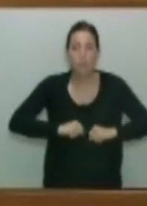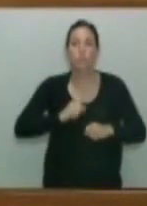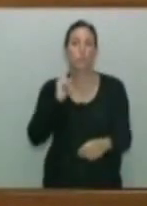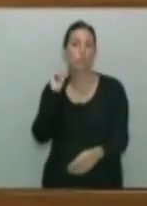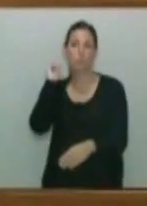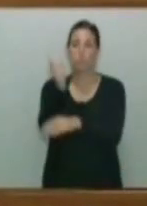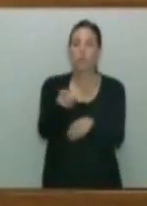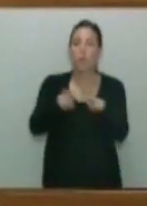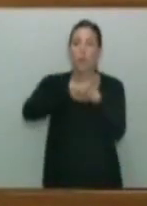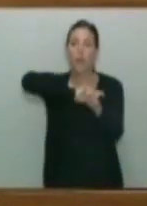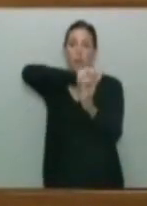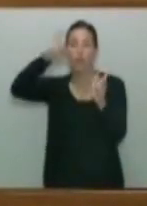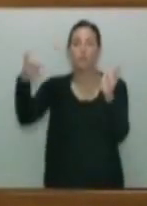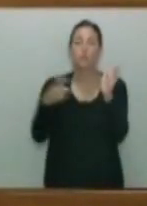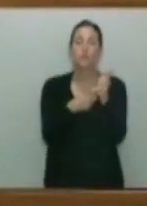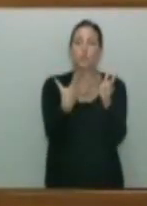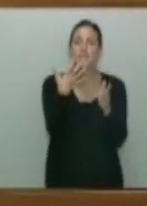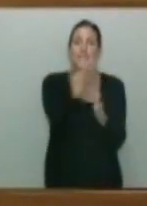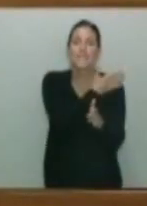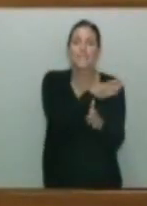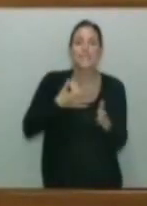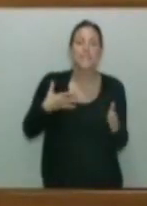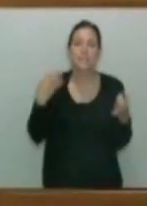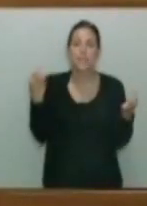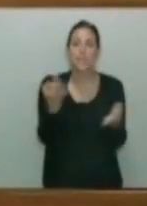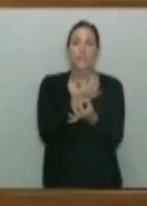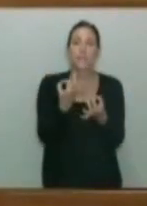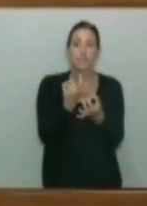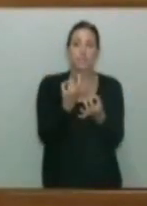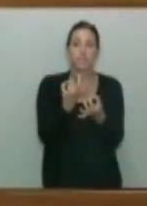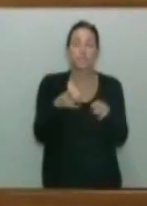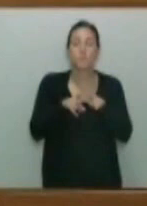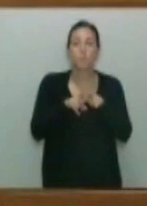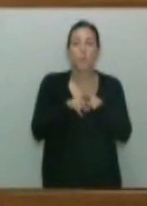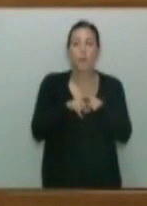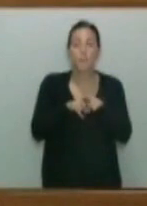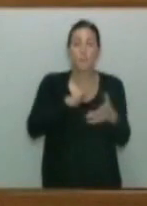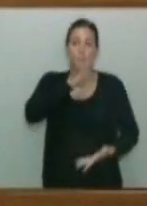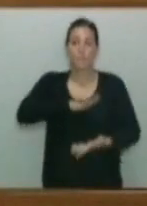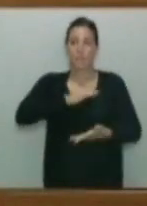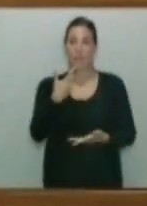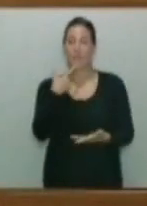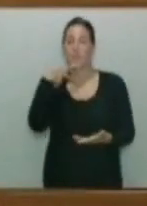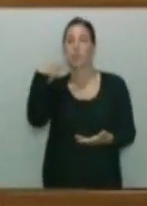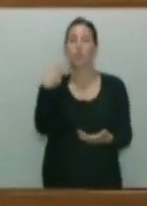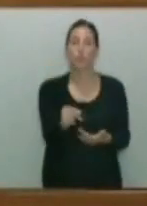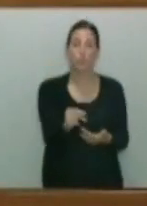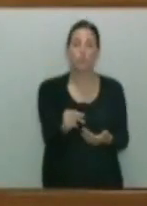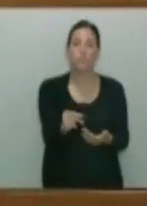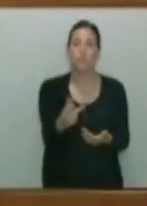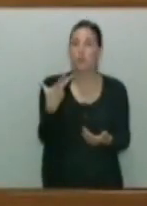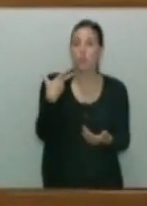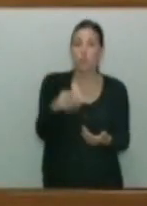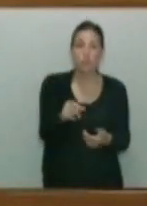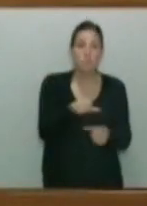un absoluto, si lo que pretenden es entronizar la facultad de decir no de cualquier